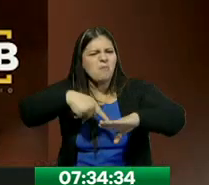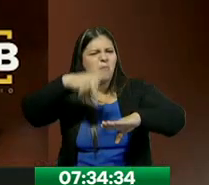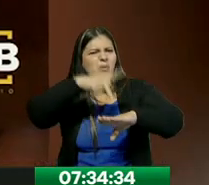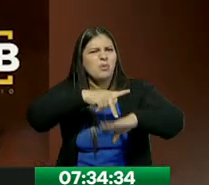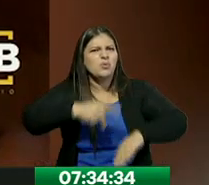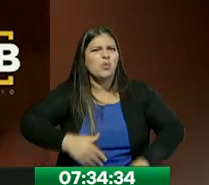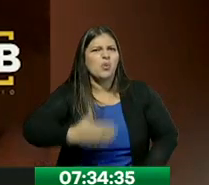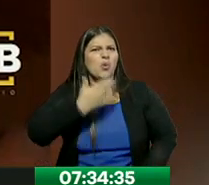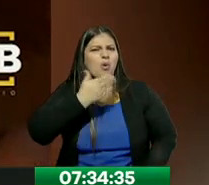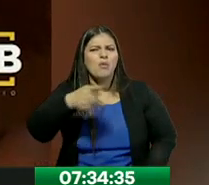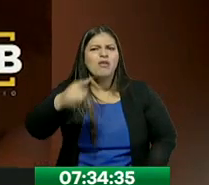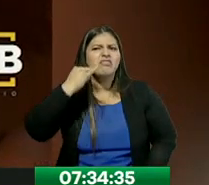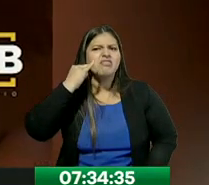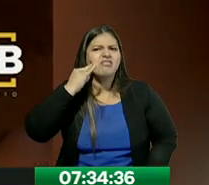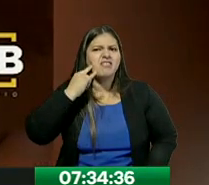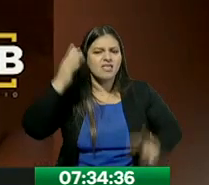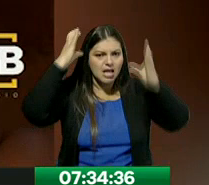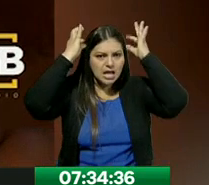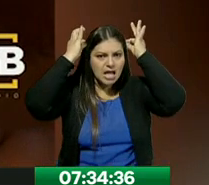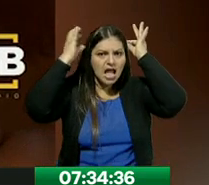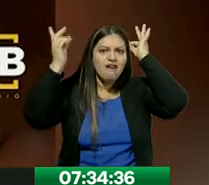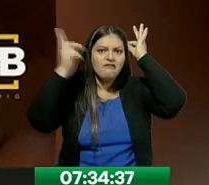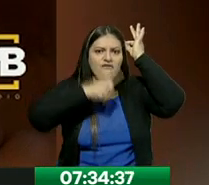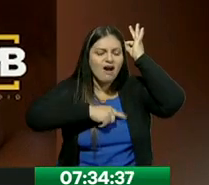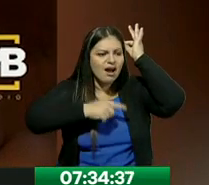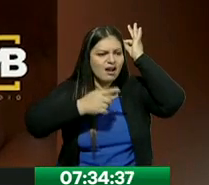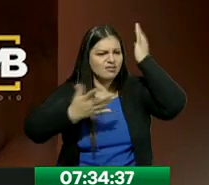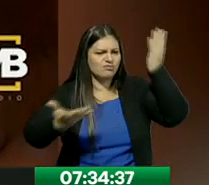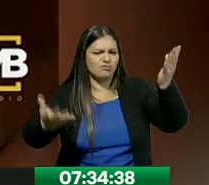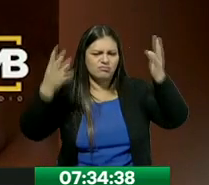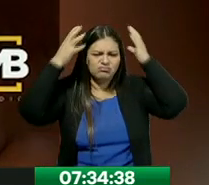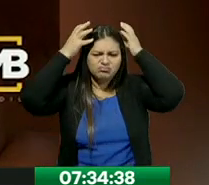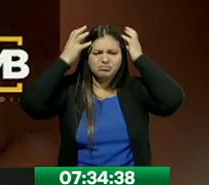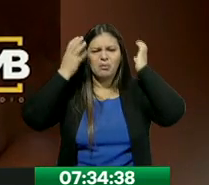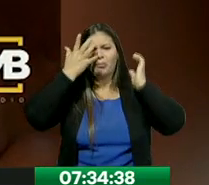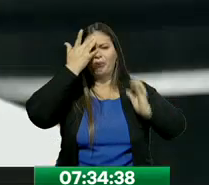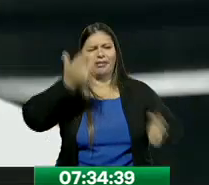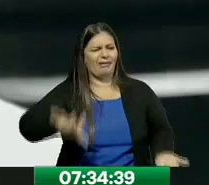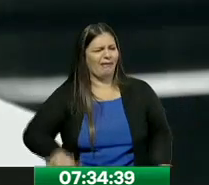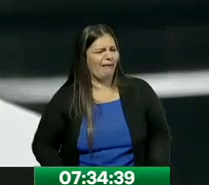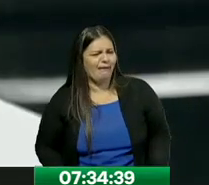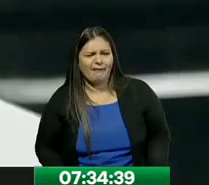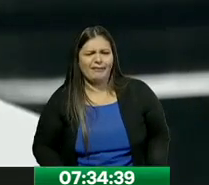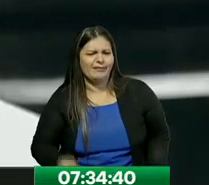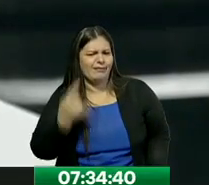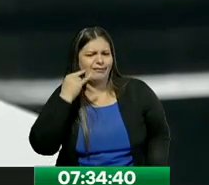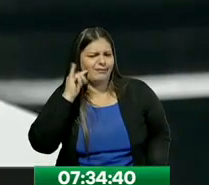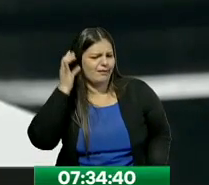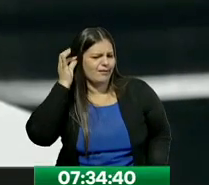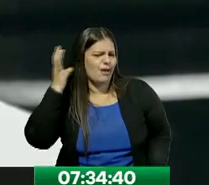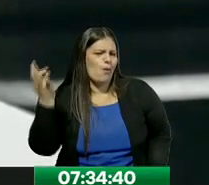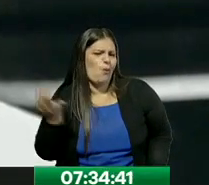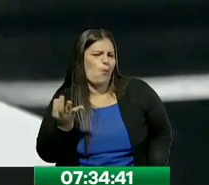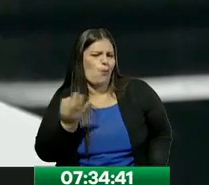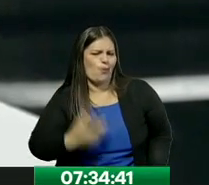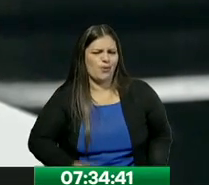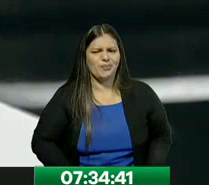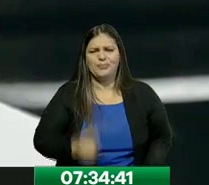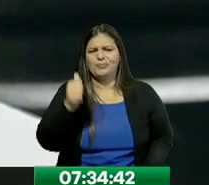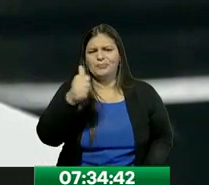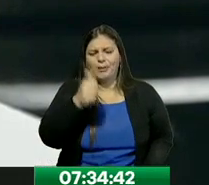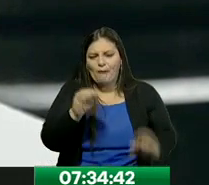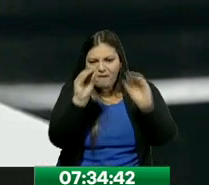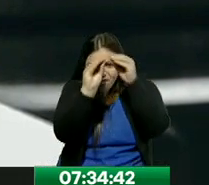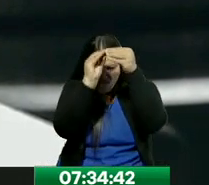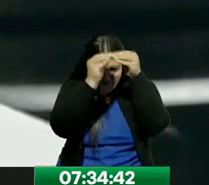puesto una peluca a una niña tan pequeña. Bueno, siempre, no todas nunca partes se cuecen habas, no, dice, no, esto es truncado. Pero ahí podemos